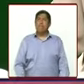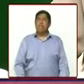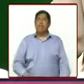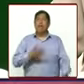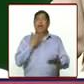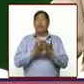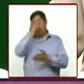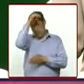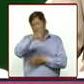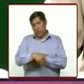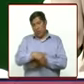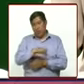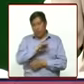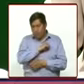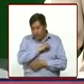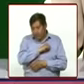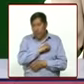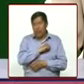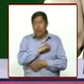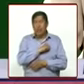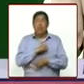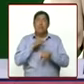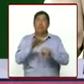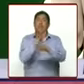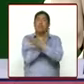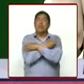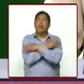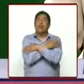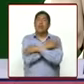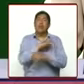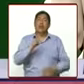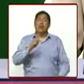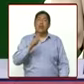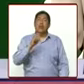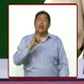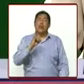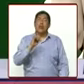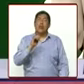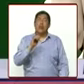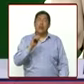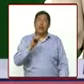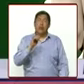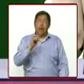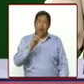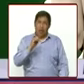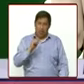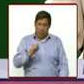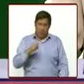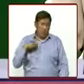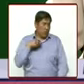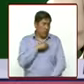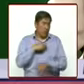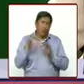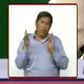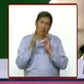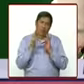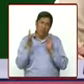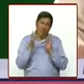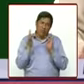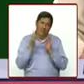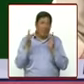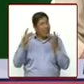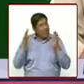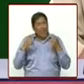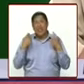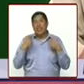Muy buenas noches. Un saludo desde acá, ¿no? Saludando desde Ixiamas. Tenemos también la señal, no nos favorece mucho,